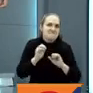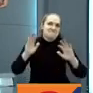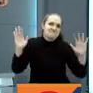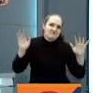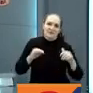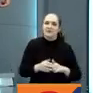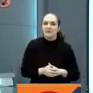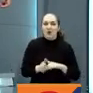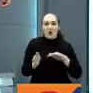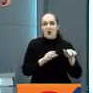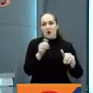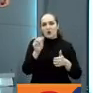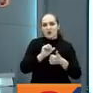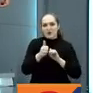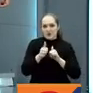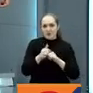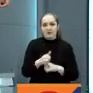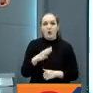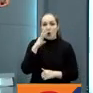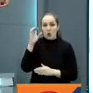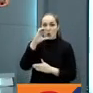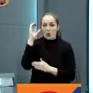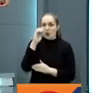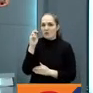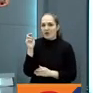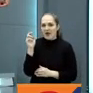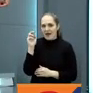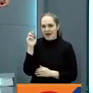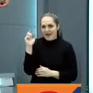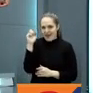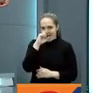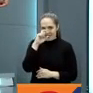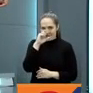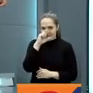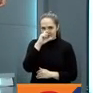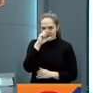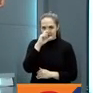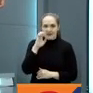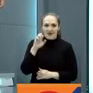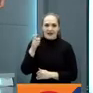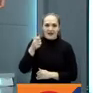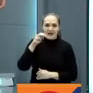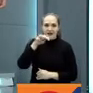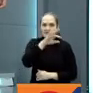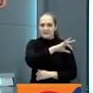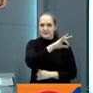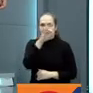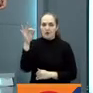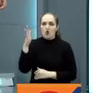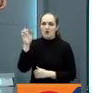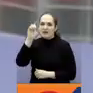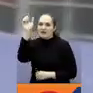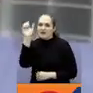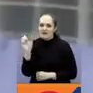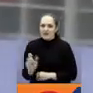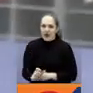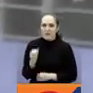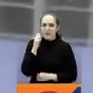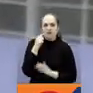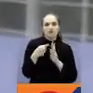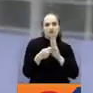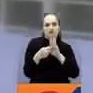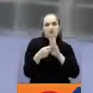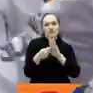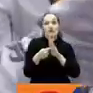de deporte, el colombiano Egan Bernal fue confirmado para participar en la exhibición Criterium Giro de Italia que se correrá en